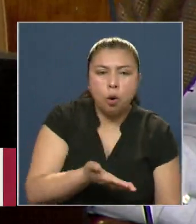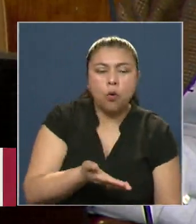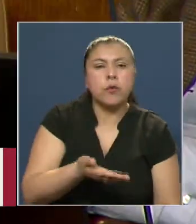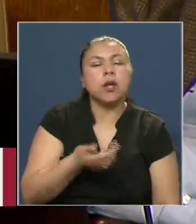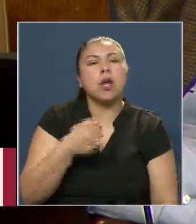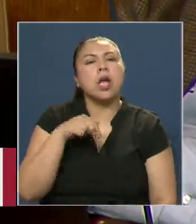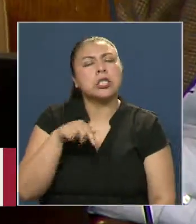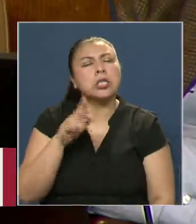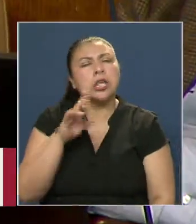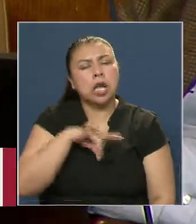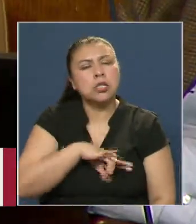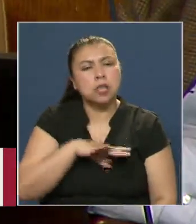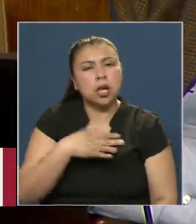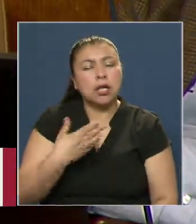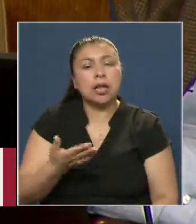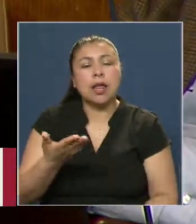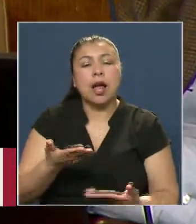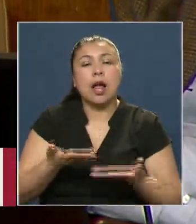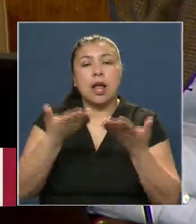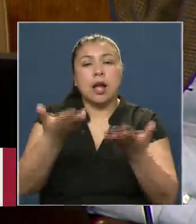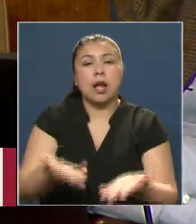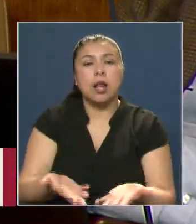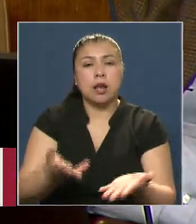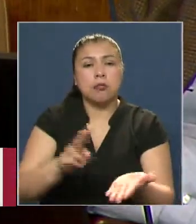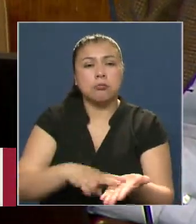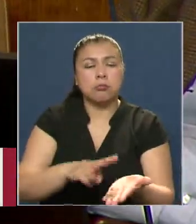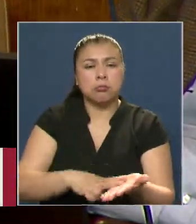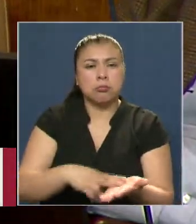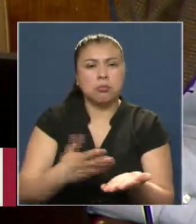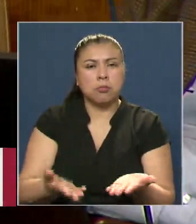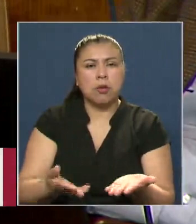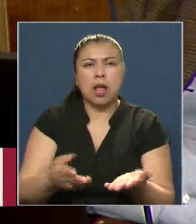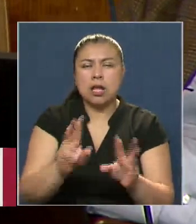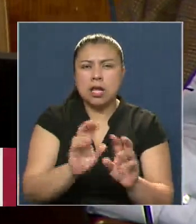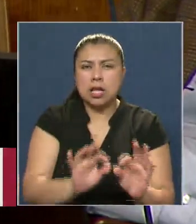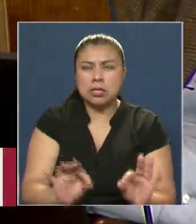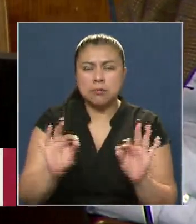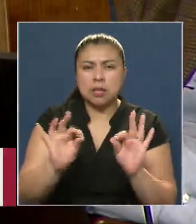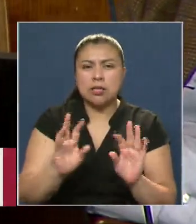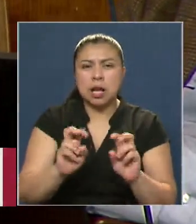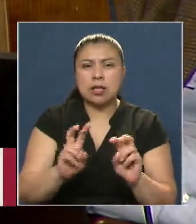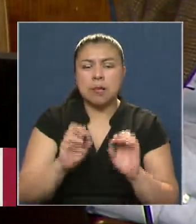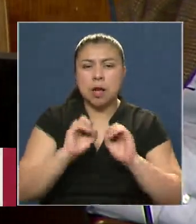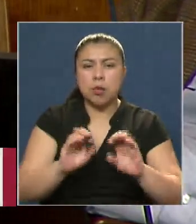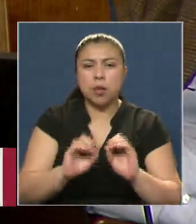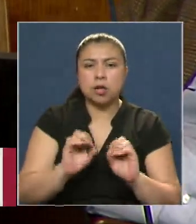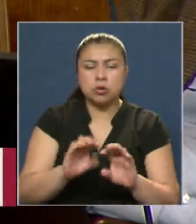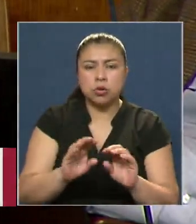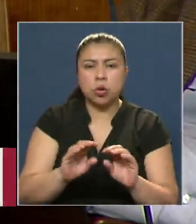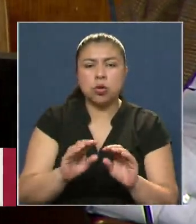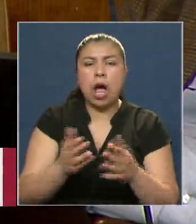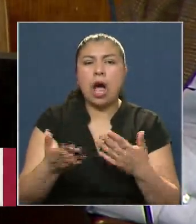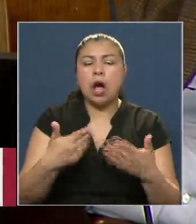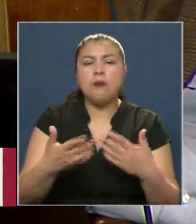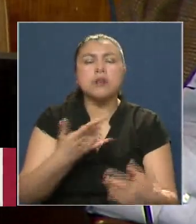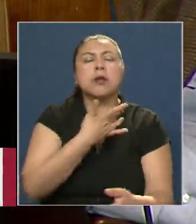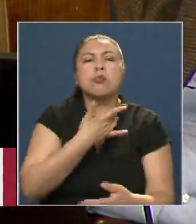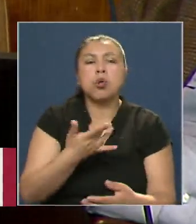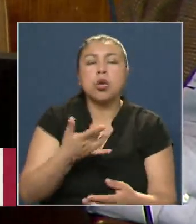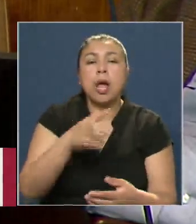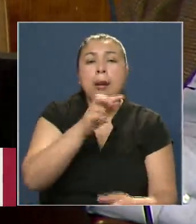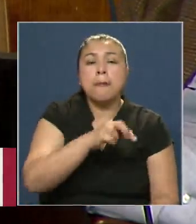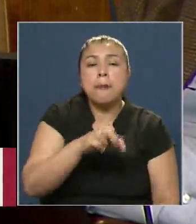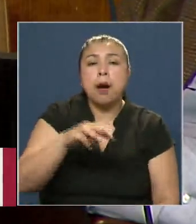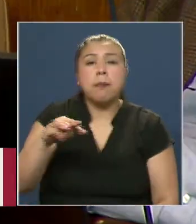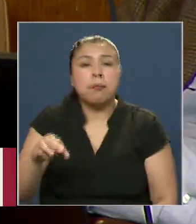concretas, especialmente lo que se refiere al tema de la educación. Muchas veces porque los